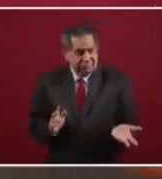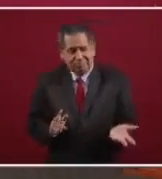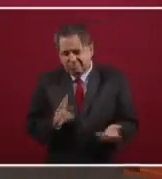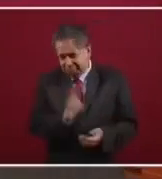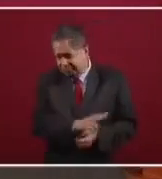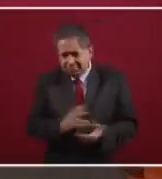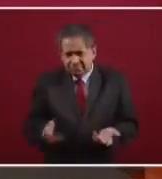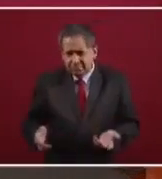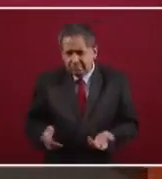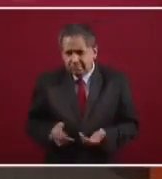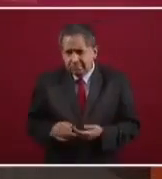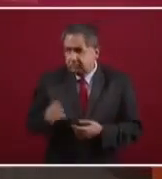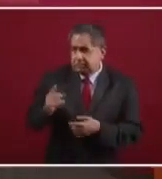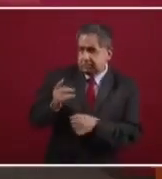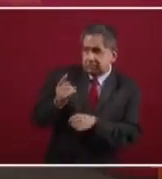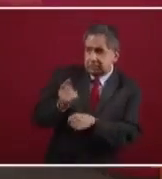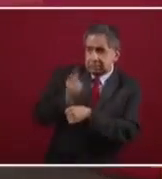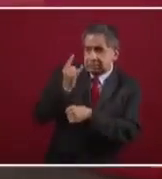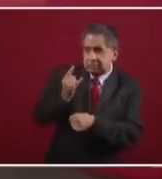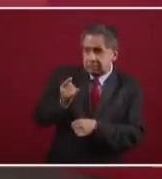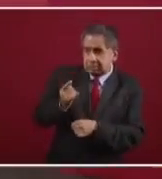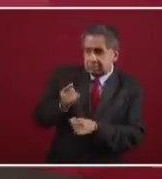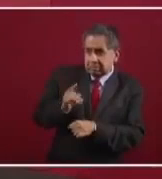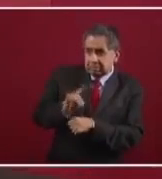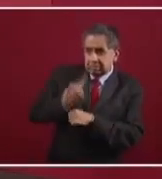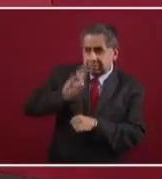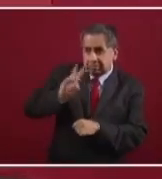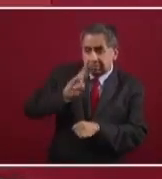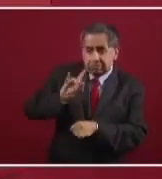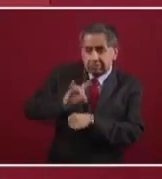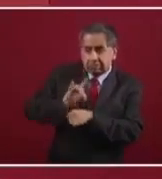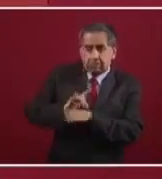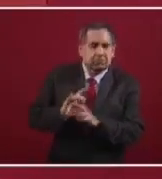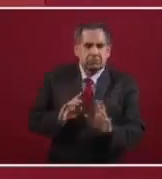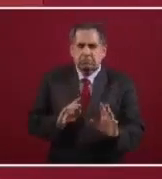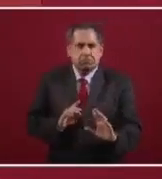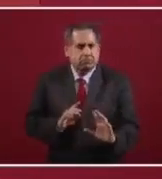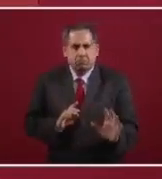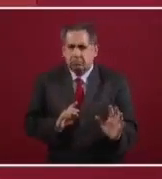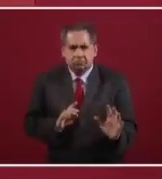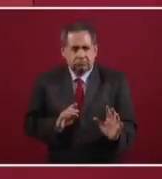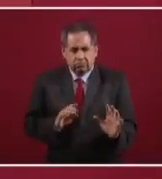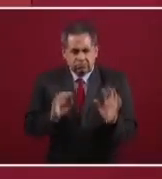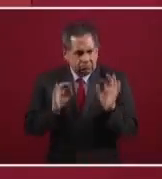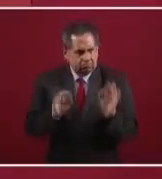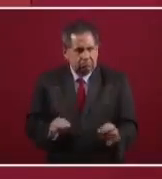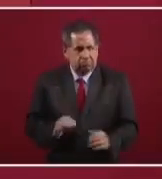si no es pura finta, como se dice coloquialmente.